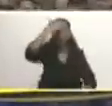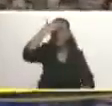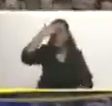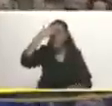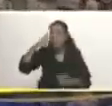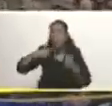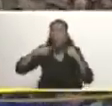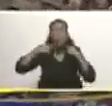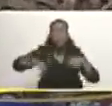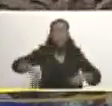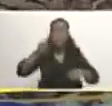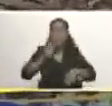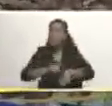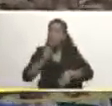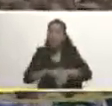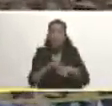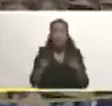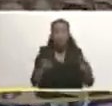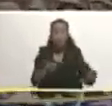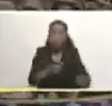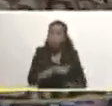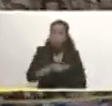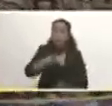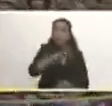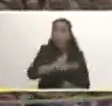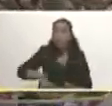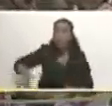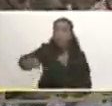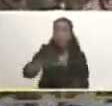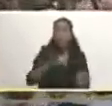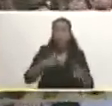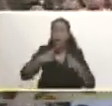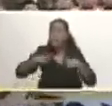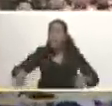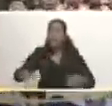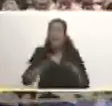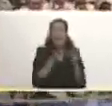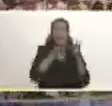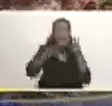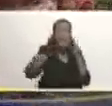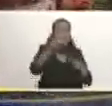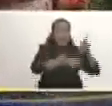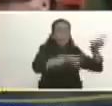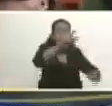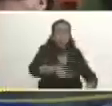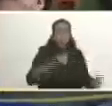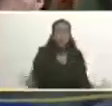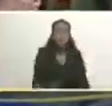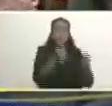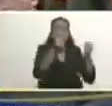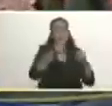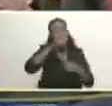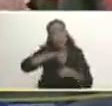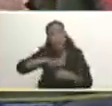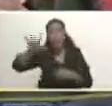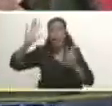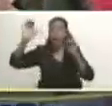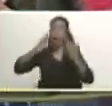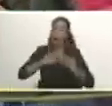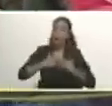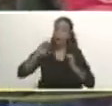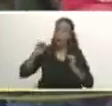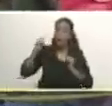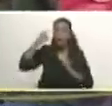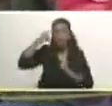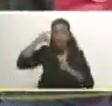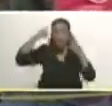el máximo del tiempo para conducir el avión hacia una zona confinada y lejos de la población civil. Vuela alto, hermano querido. tu